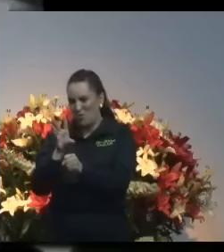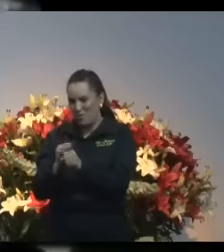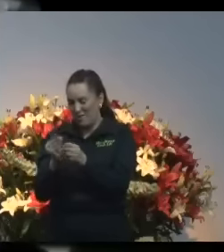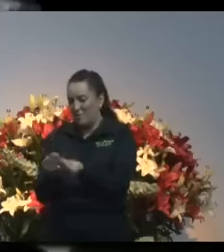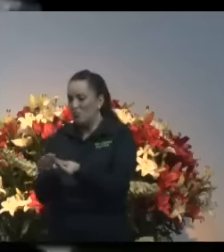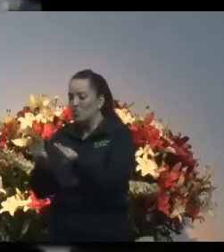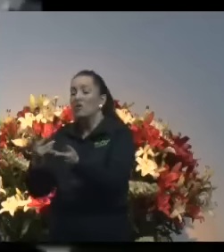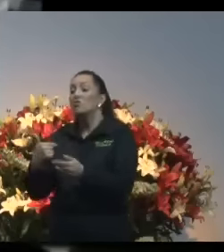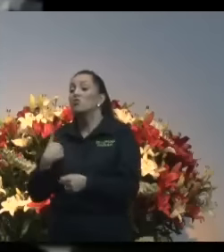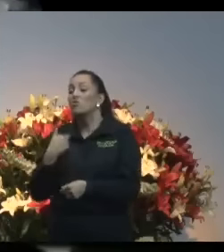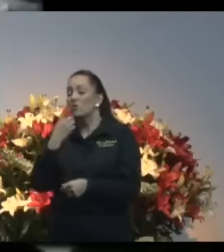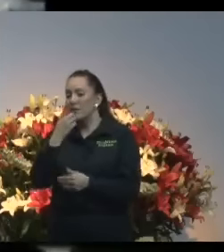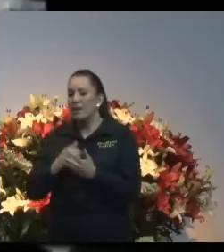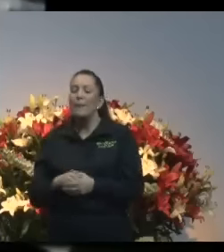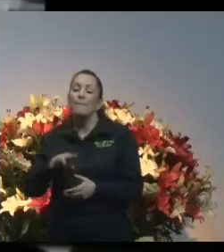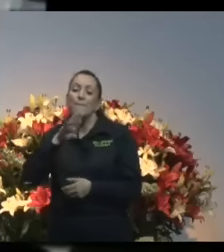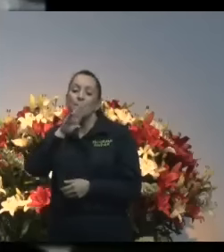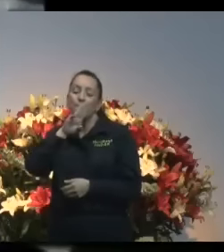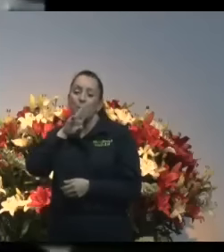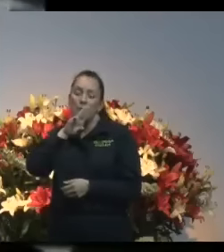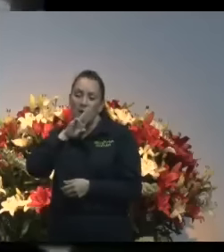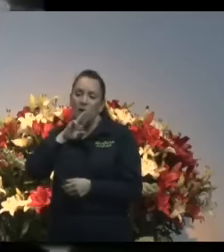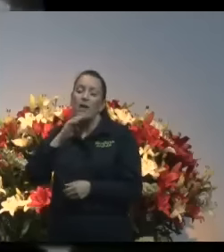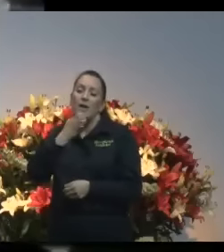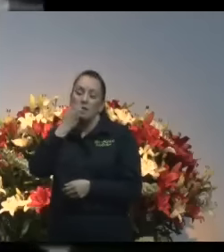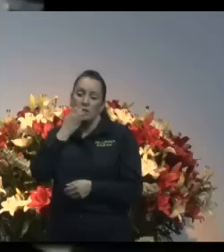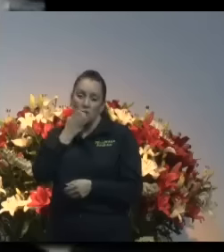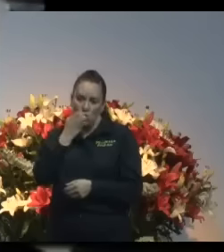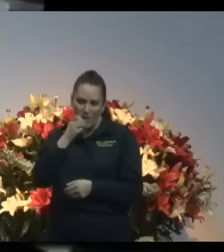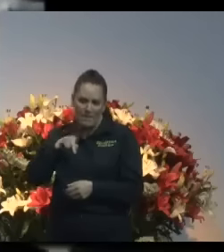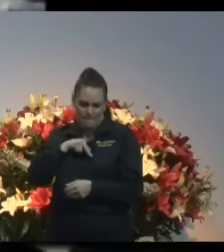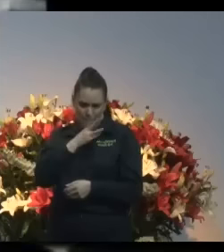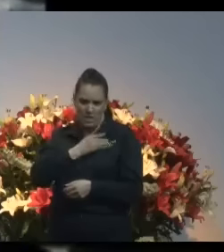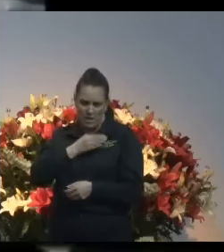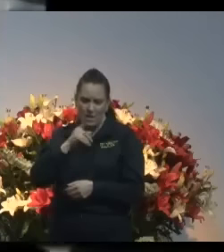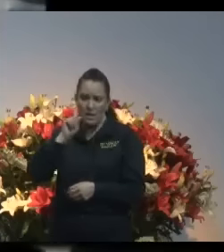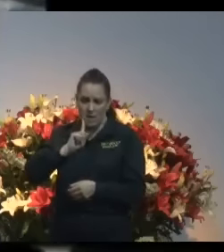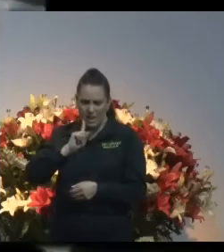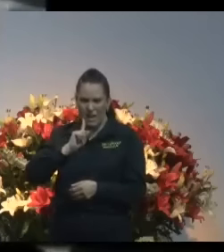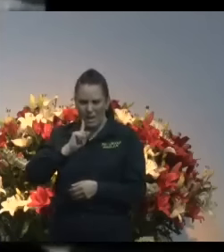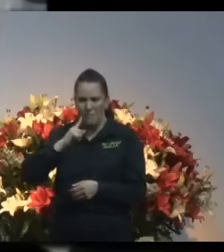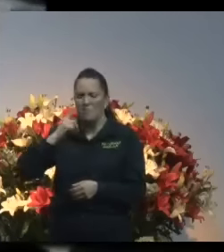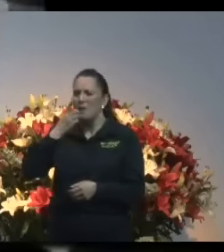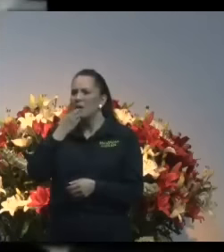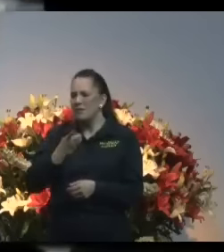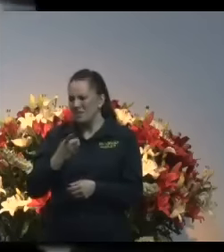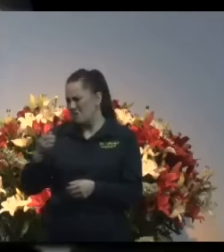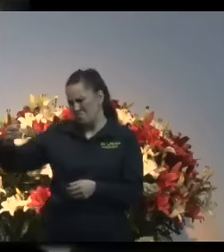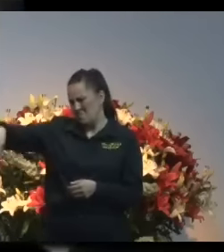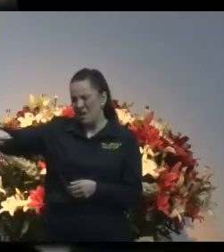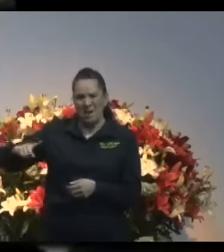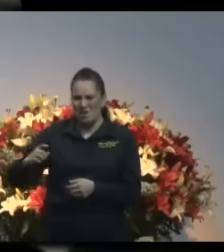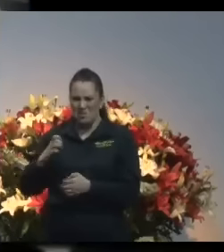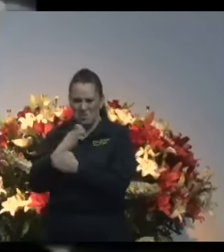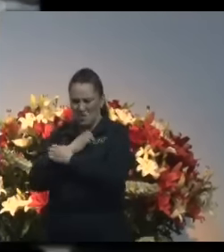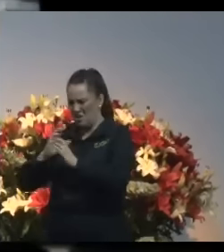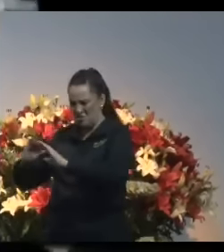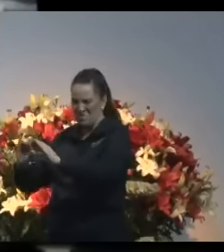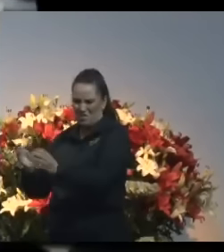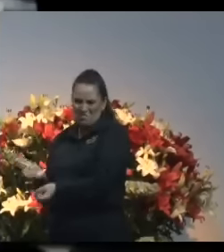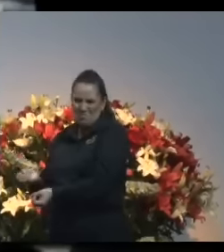una mamá del colegio de mi hija se atreve a plantearme que no hay que llevarles educación, ¿no? Yo contaba esa